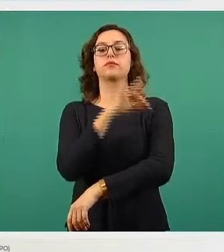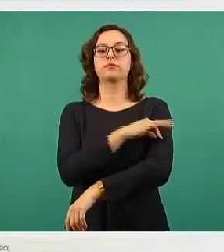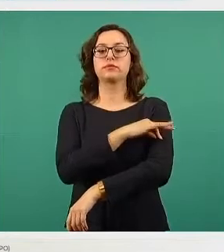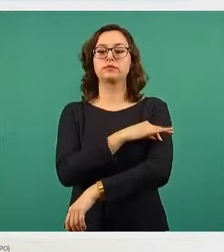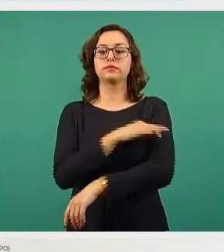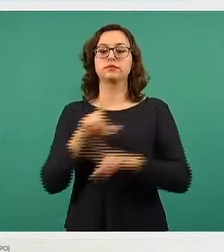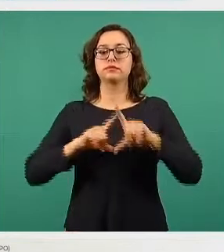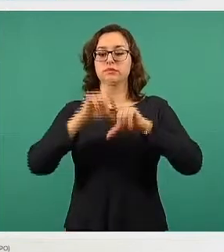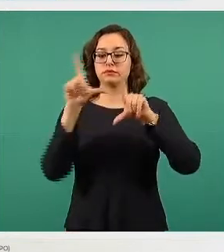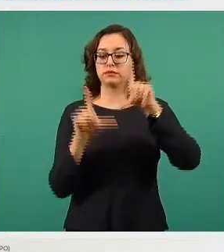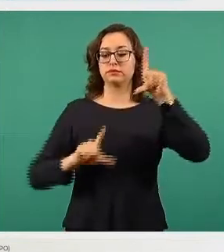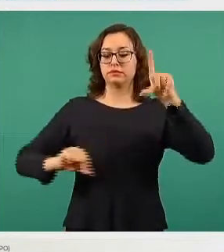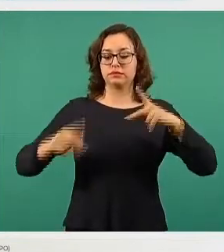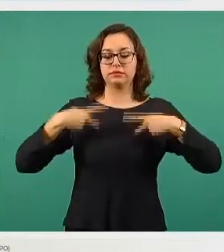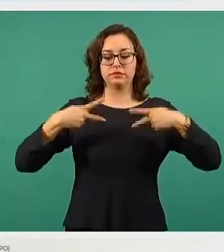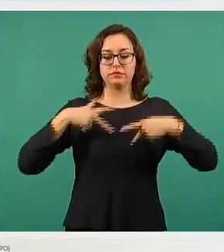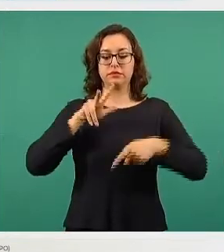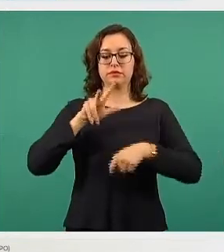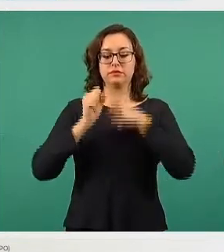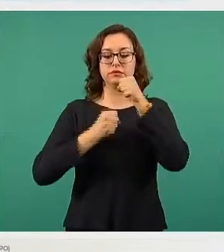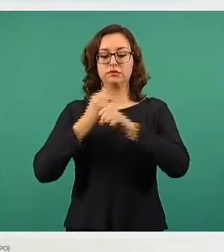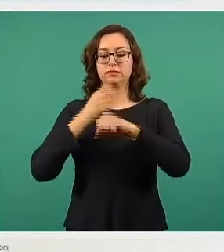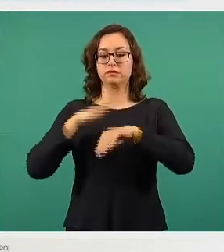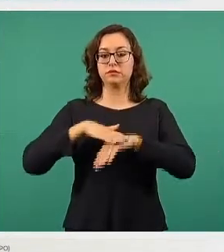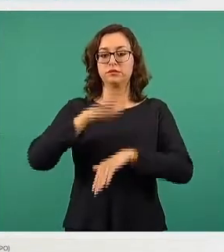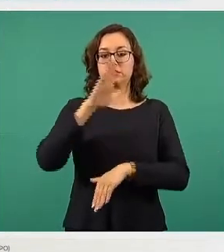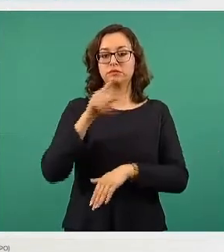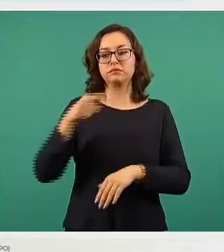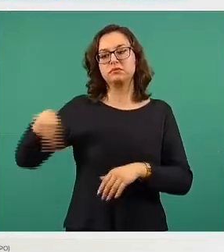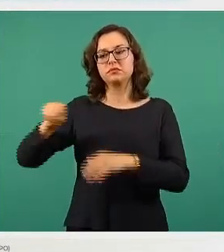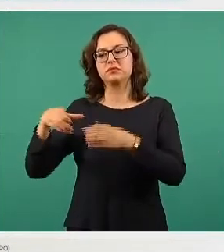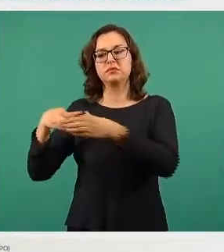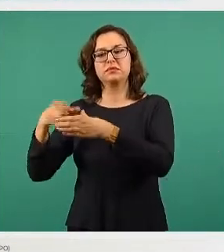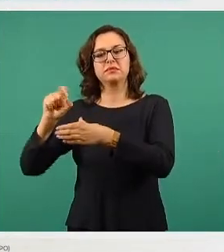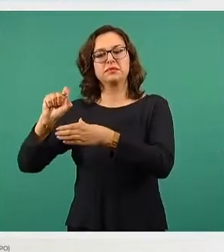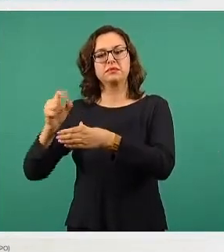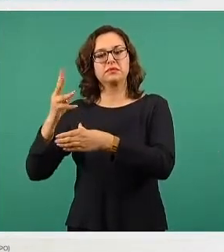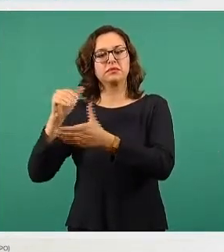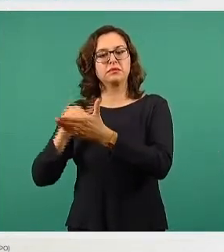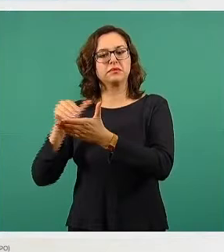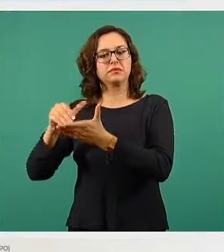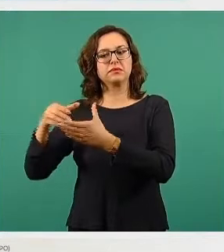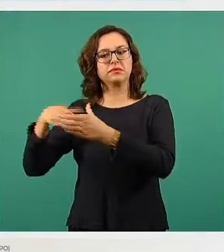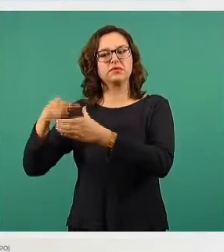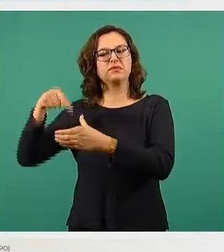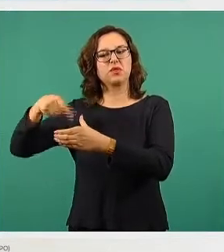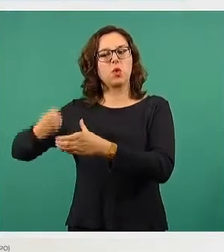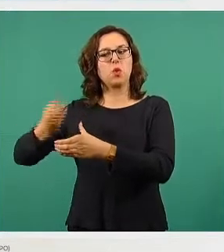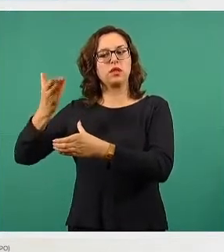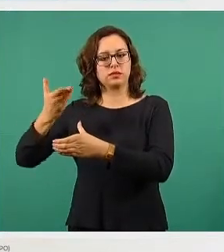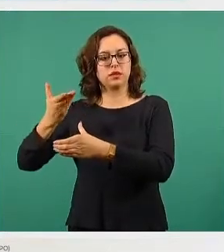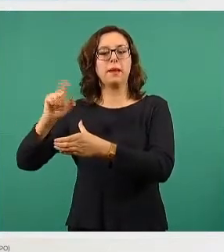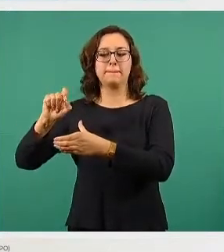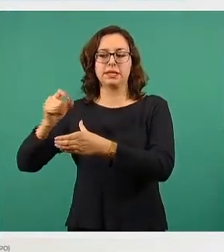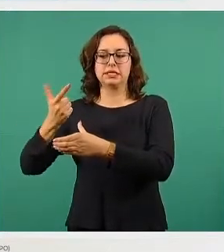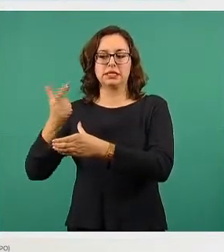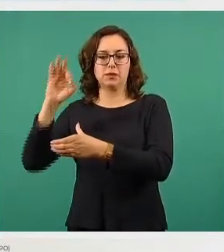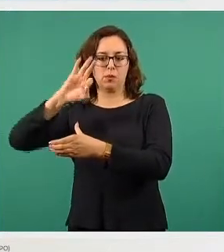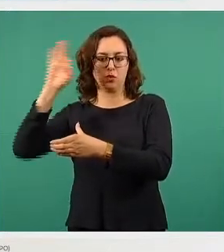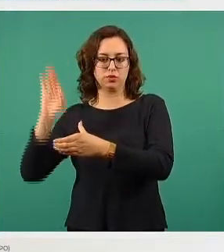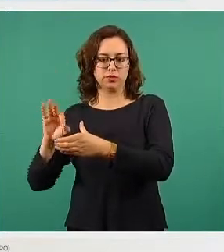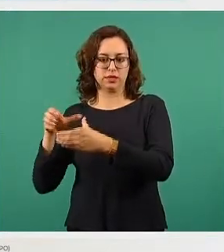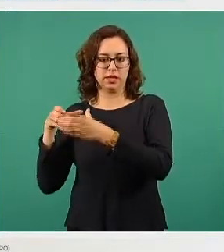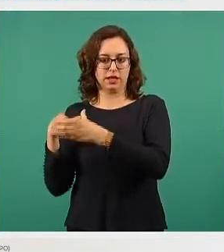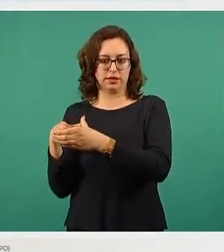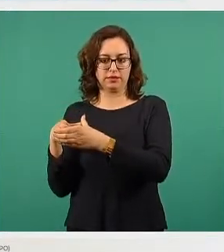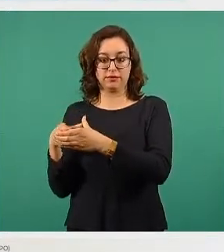población adulta, y por eso esta mañana el doctor Alcocer indicaba que estamos acercándonos al momento en que la